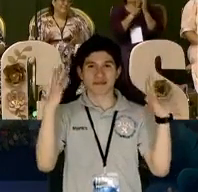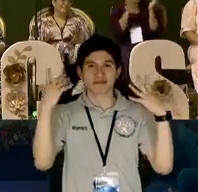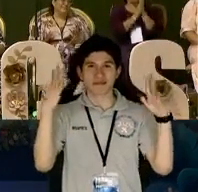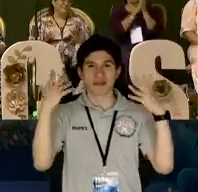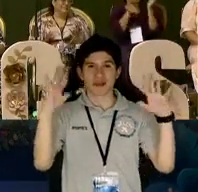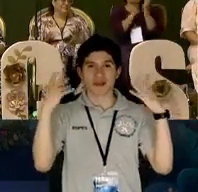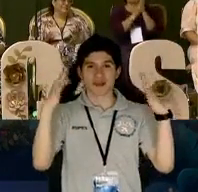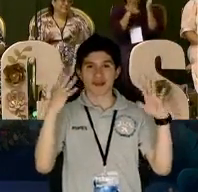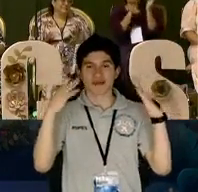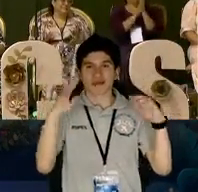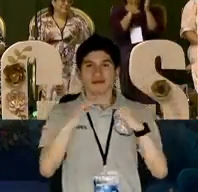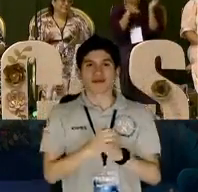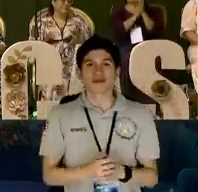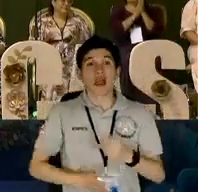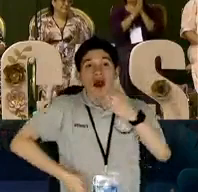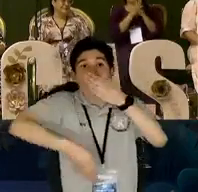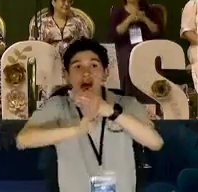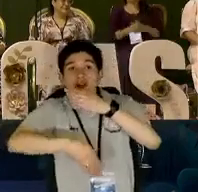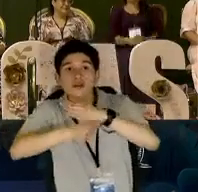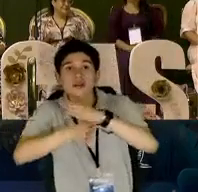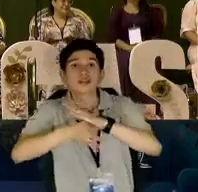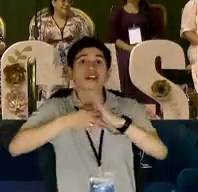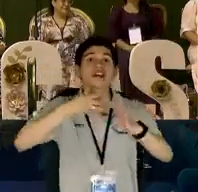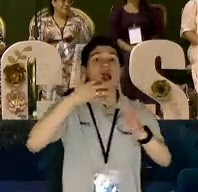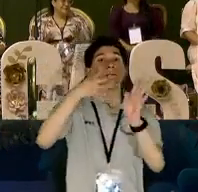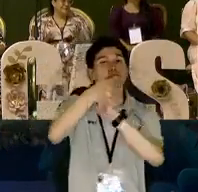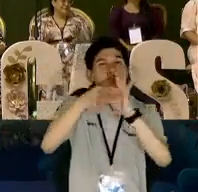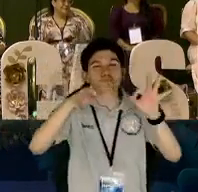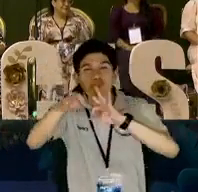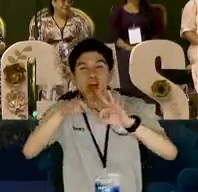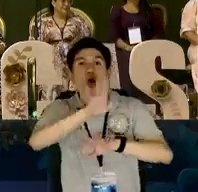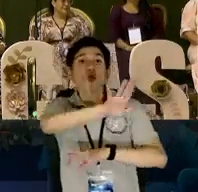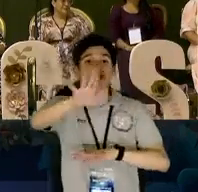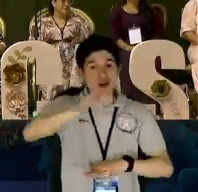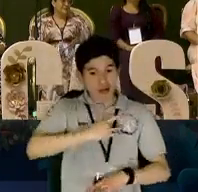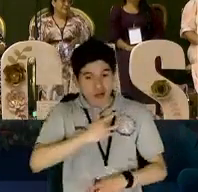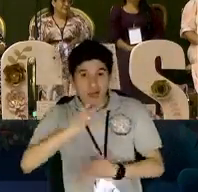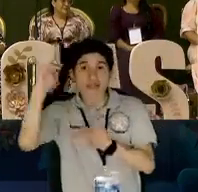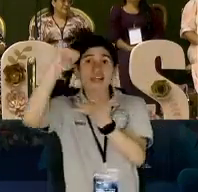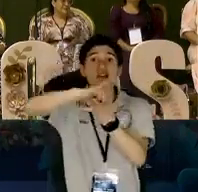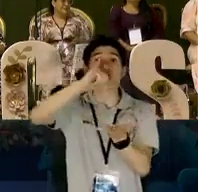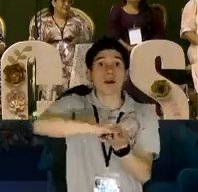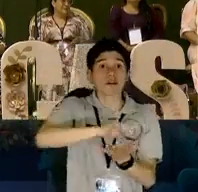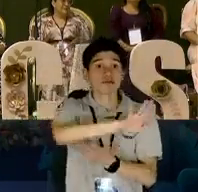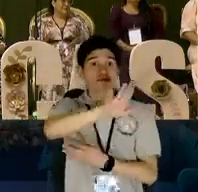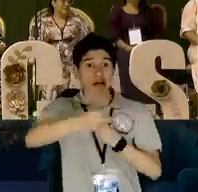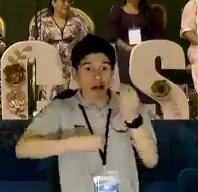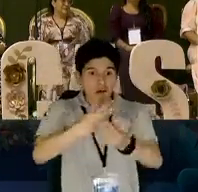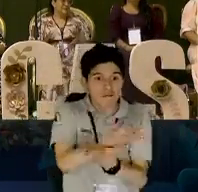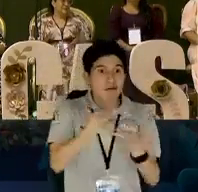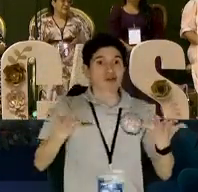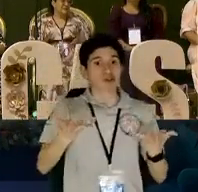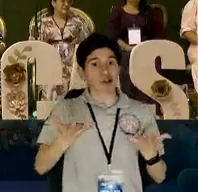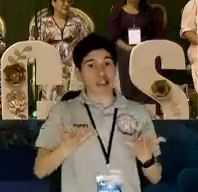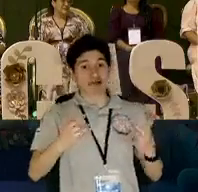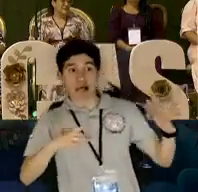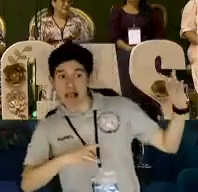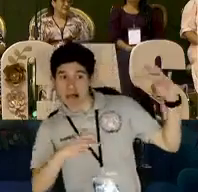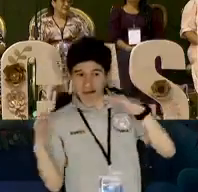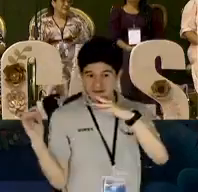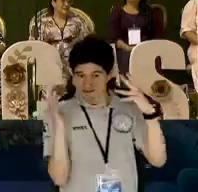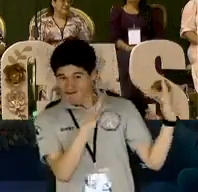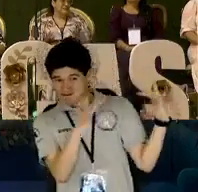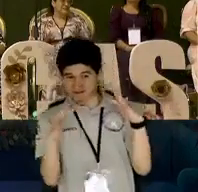Y continúa diciendo, unánime, sintiendo una misma cosa. Nada hagáis por contienda, por esa vanagloria, antes